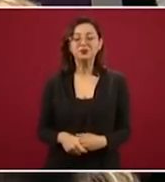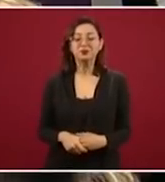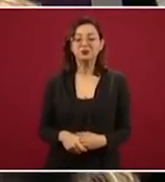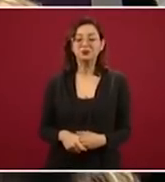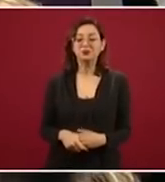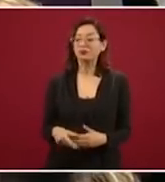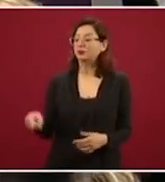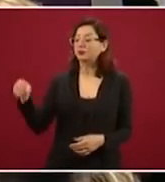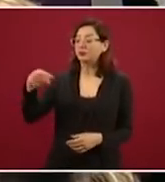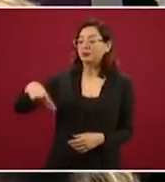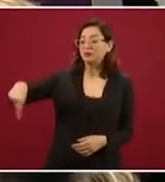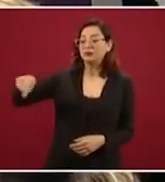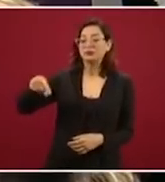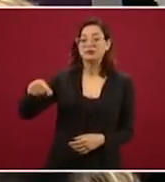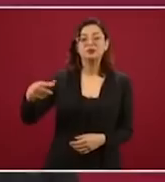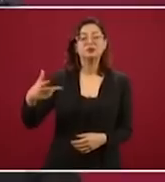que